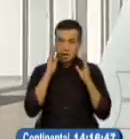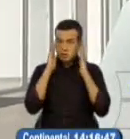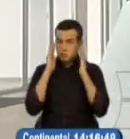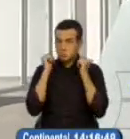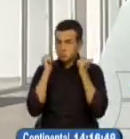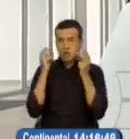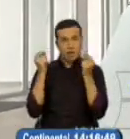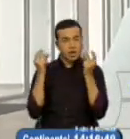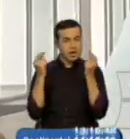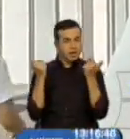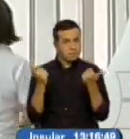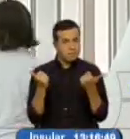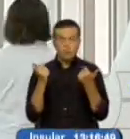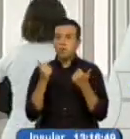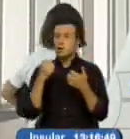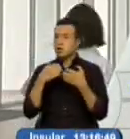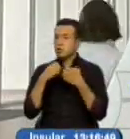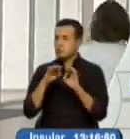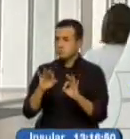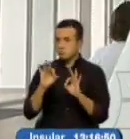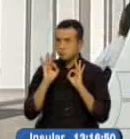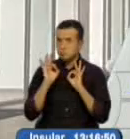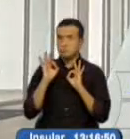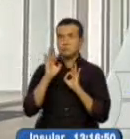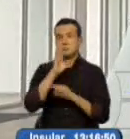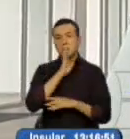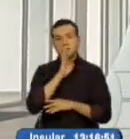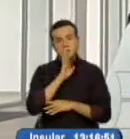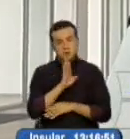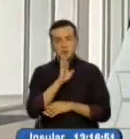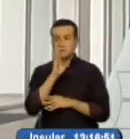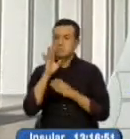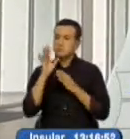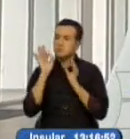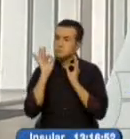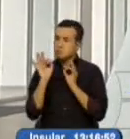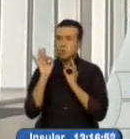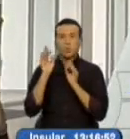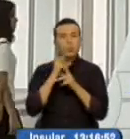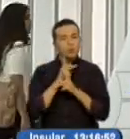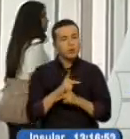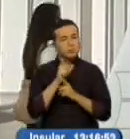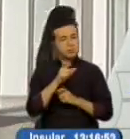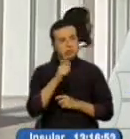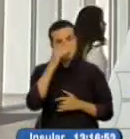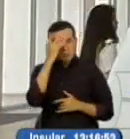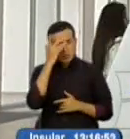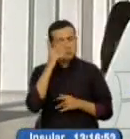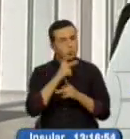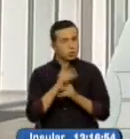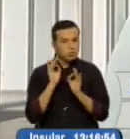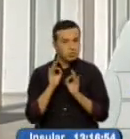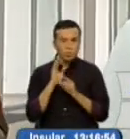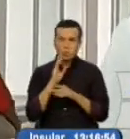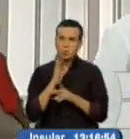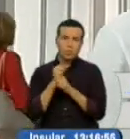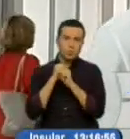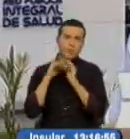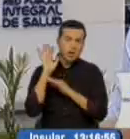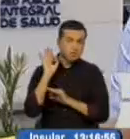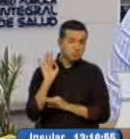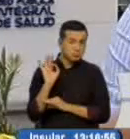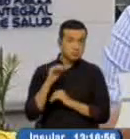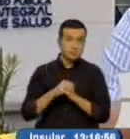con prontitud, con buen equipo, con paciencia, con dirección, con cuidado al paciente y protección, que es lo que uno